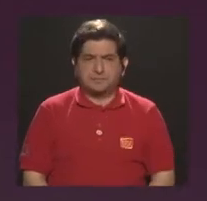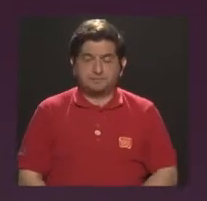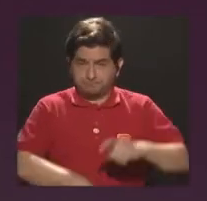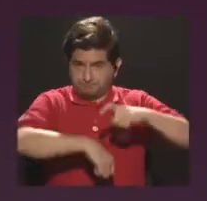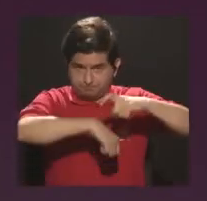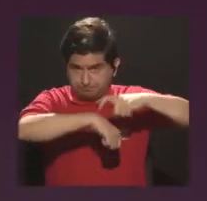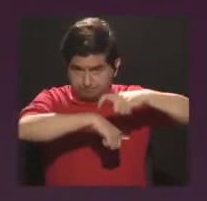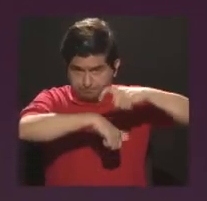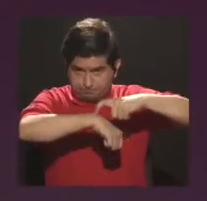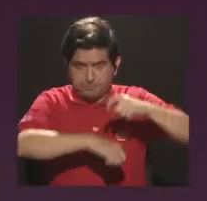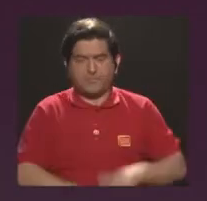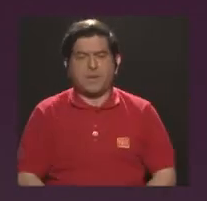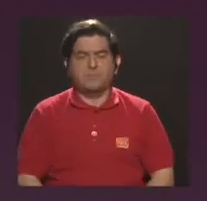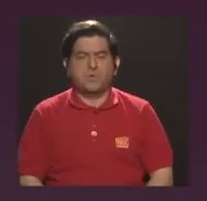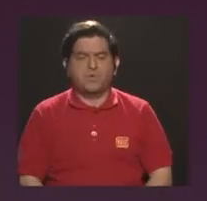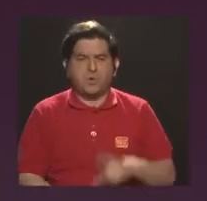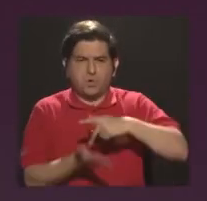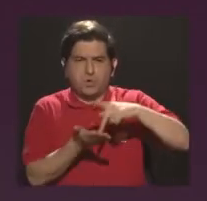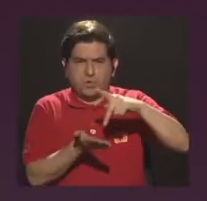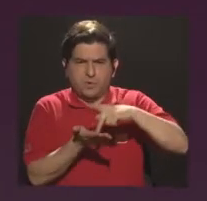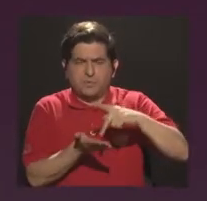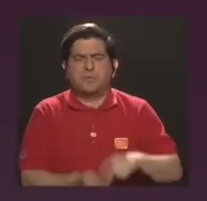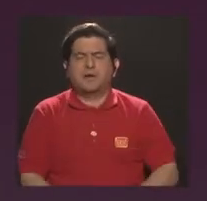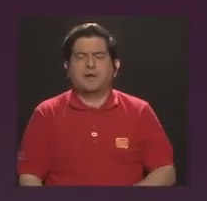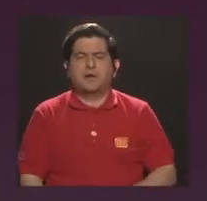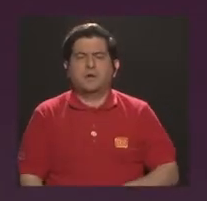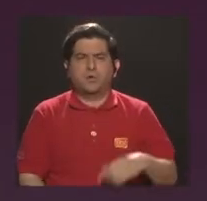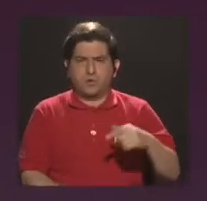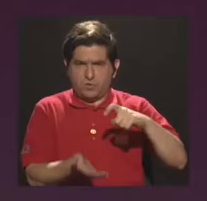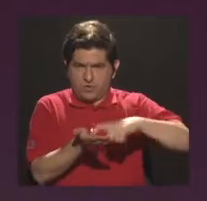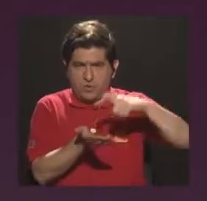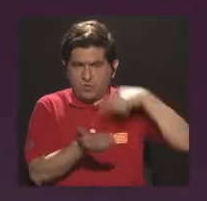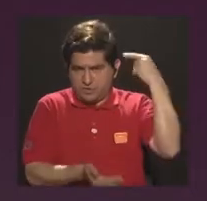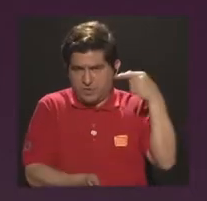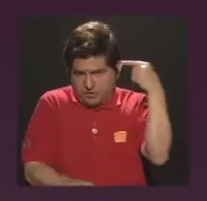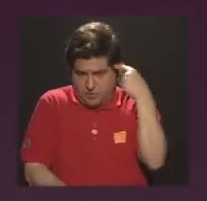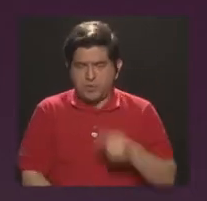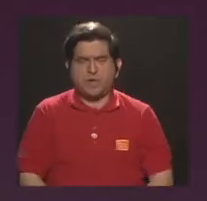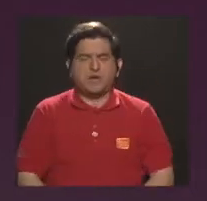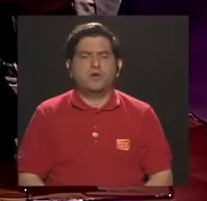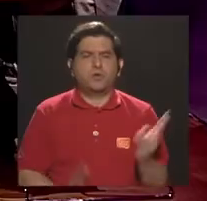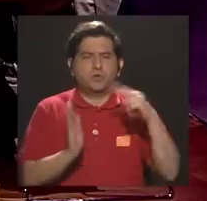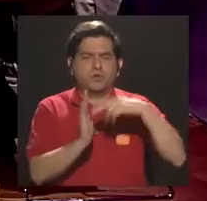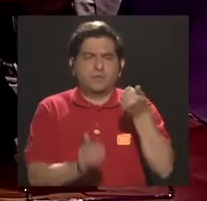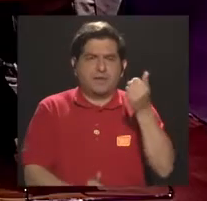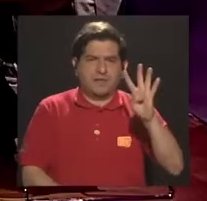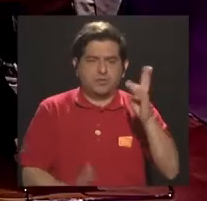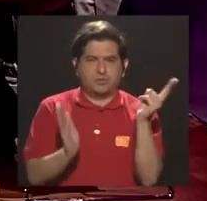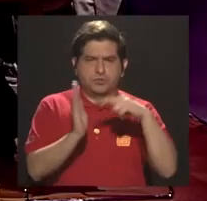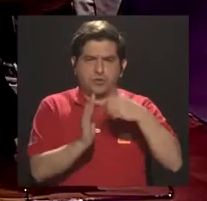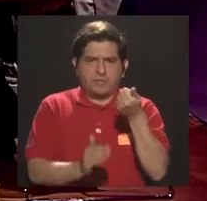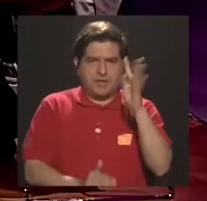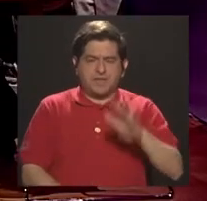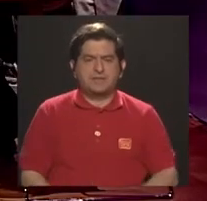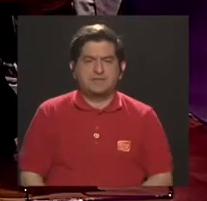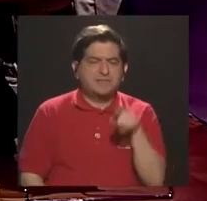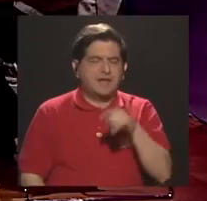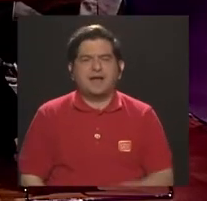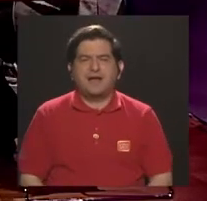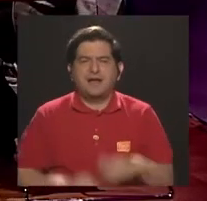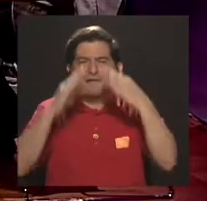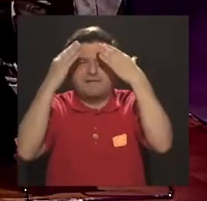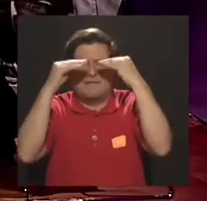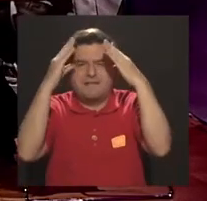períodos fiscales del año 2014 y del año 2015 fueron mack que fue maquillada